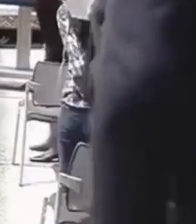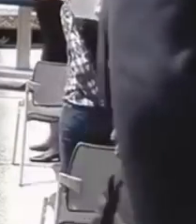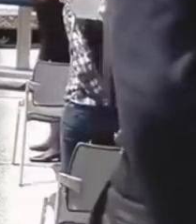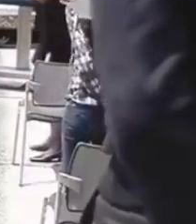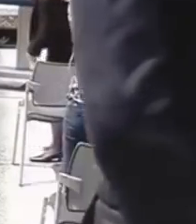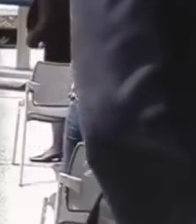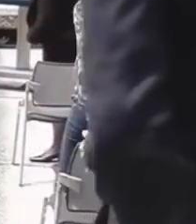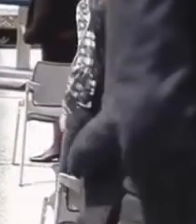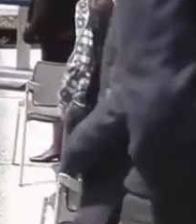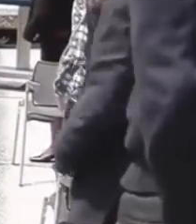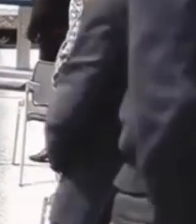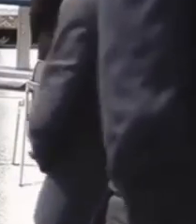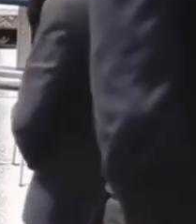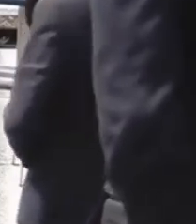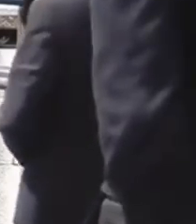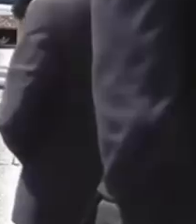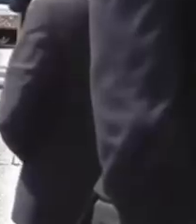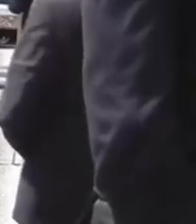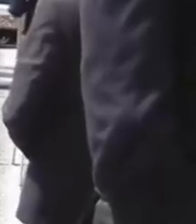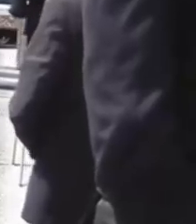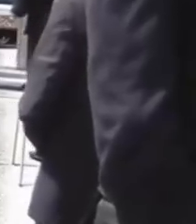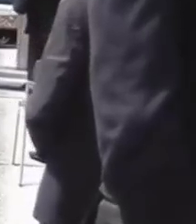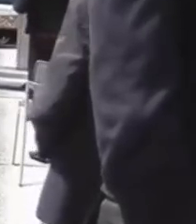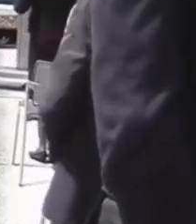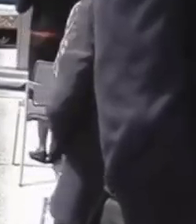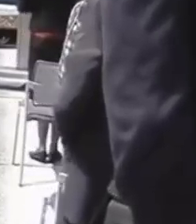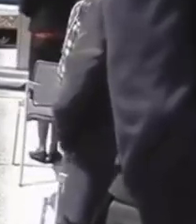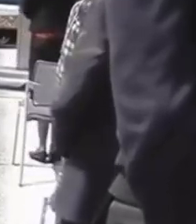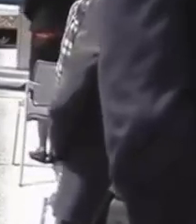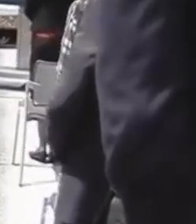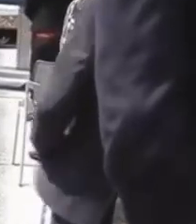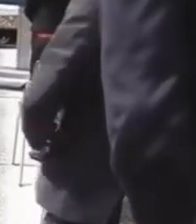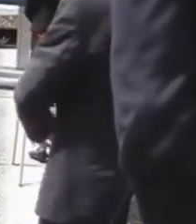y guardar el debido respeto para escuchar